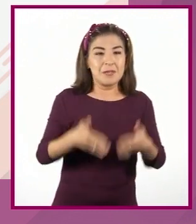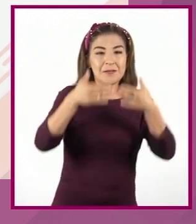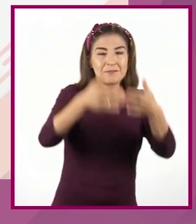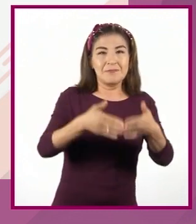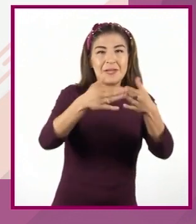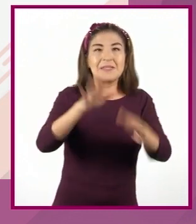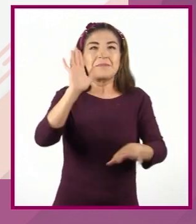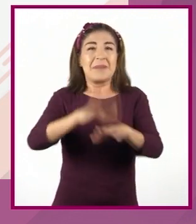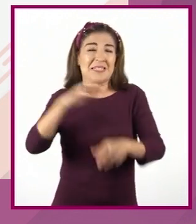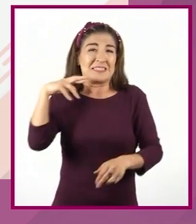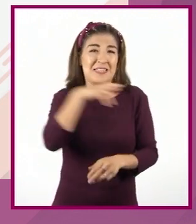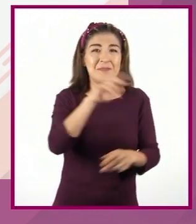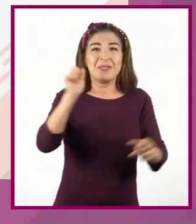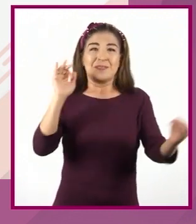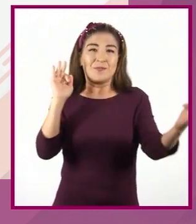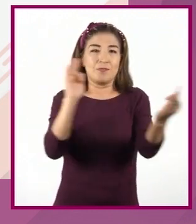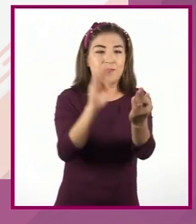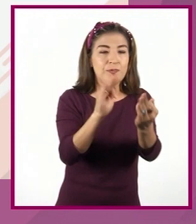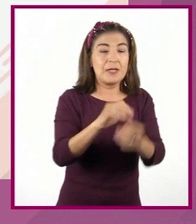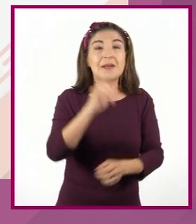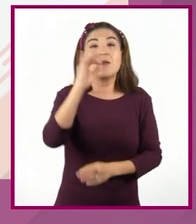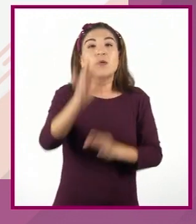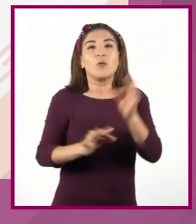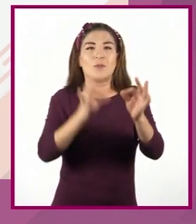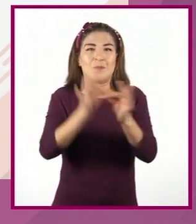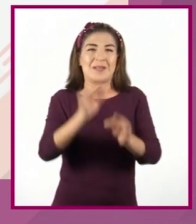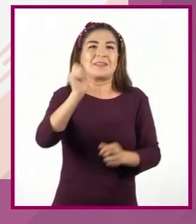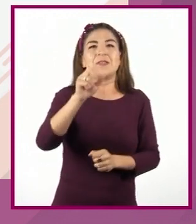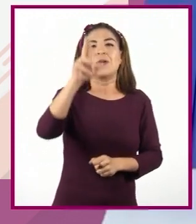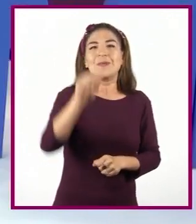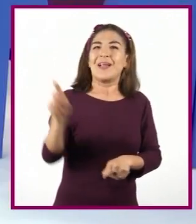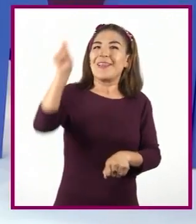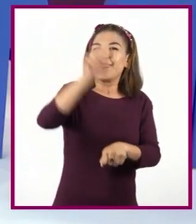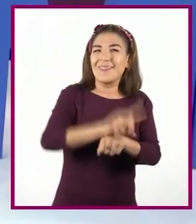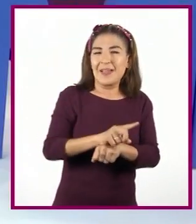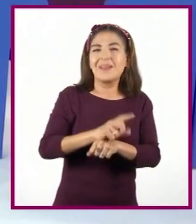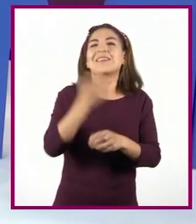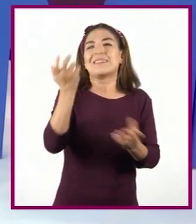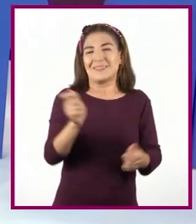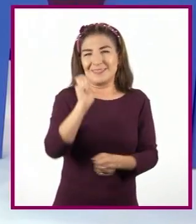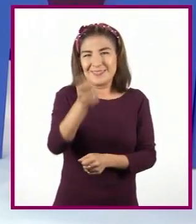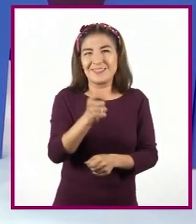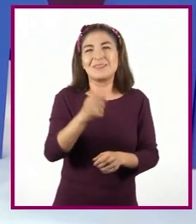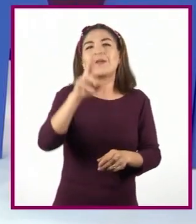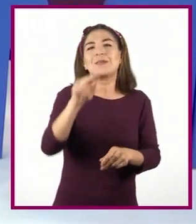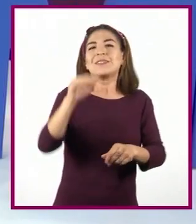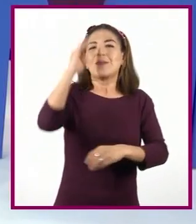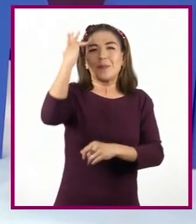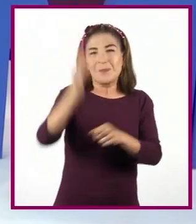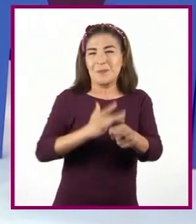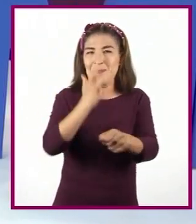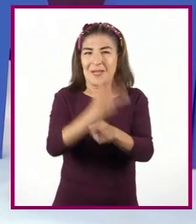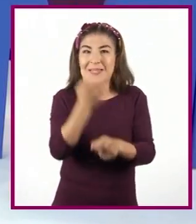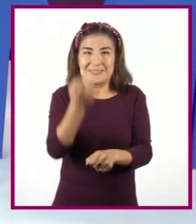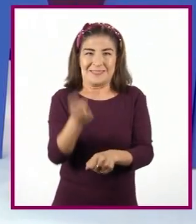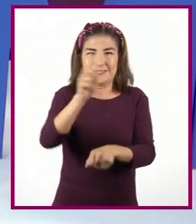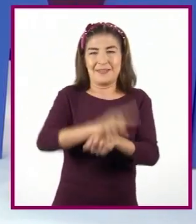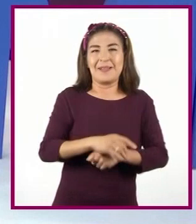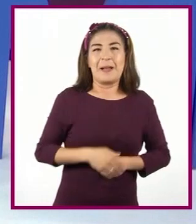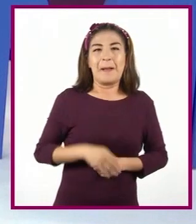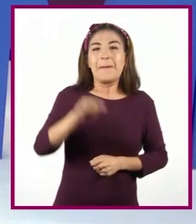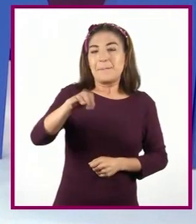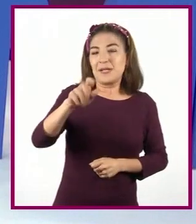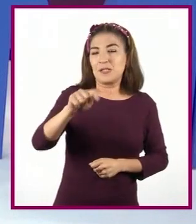con rapidez. Cumplía 80 primaveras, años ese día. Como observaron, la metonimia y